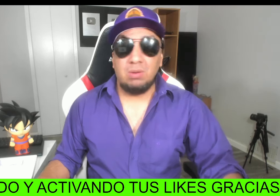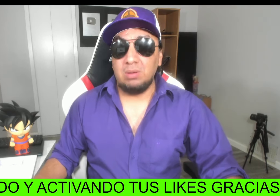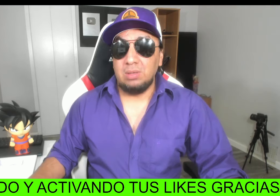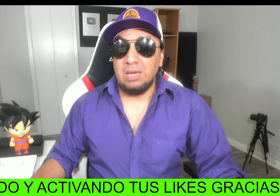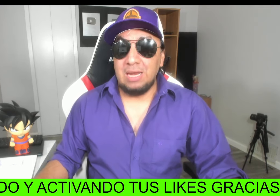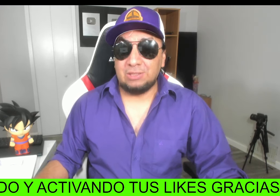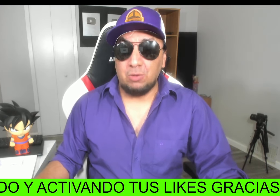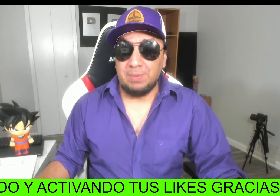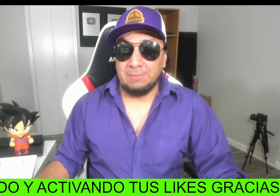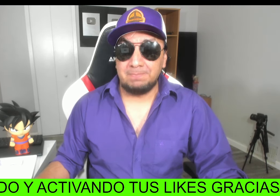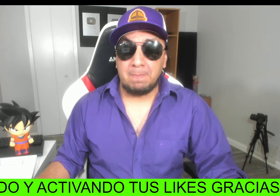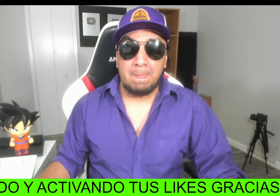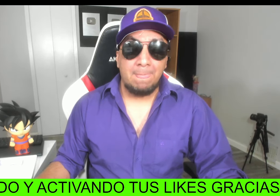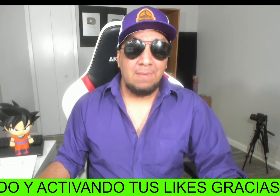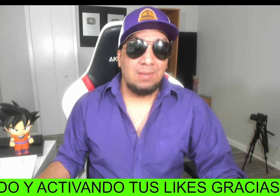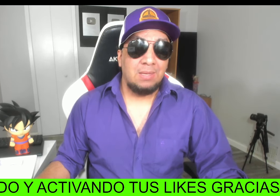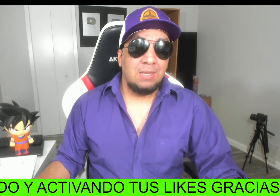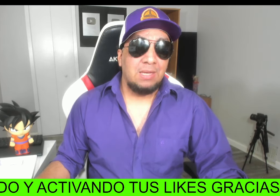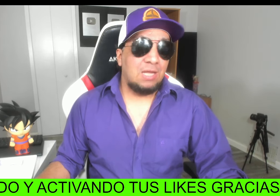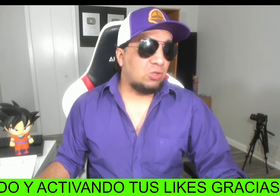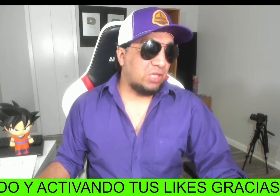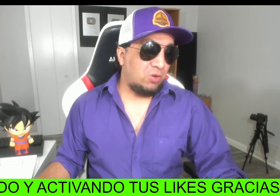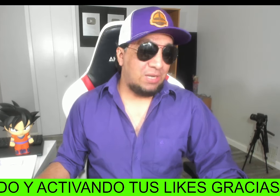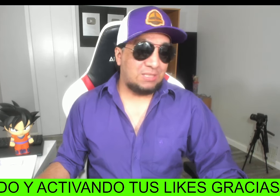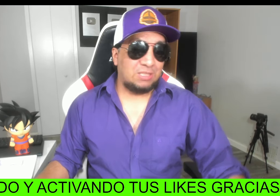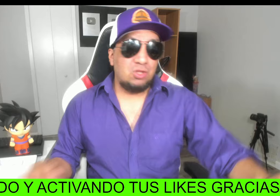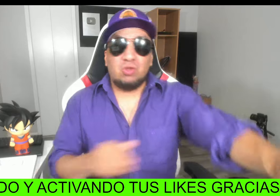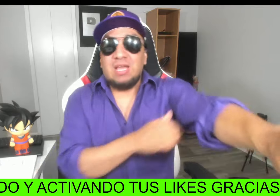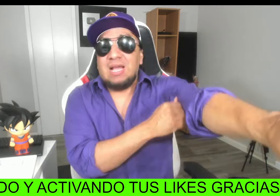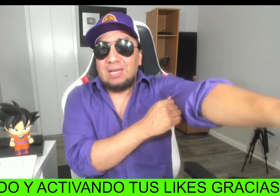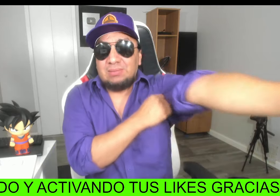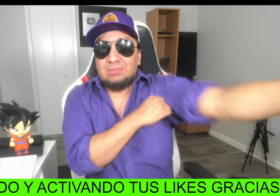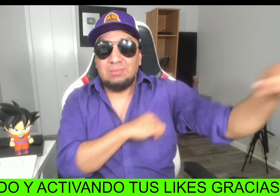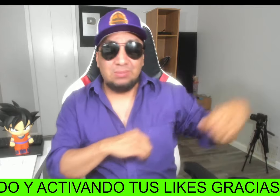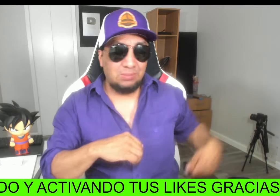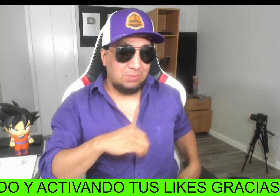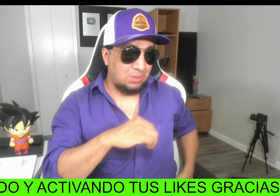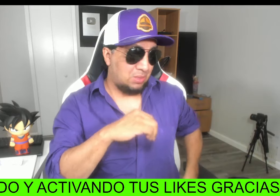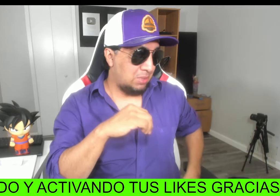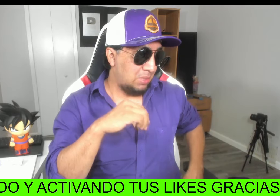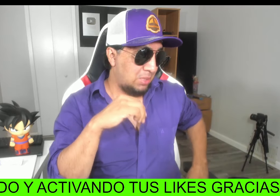el pelo en la sopa. Estos señores no dejan